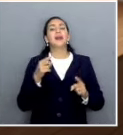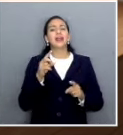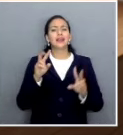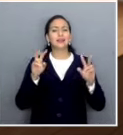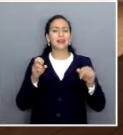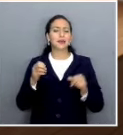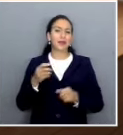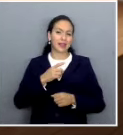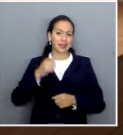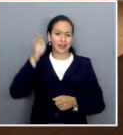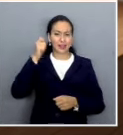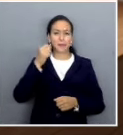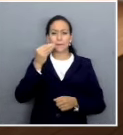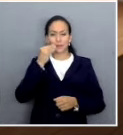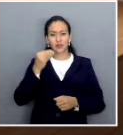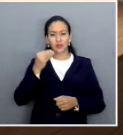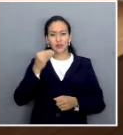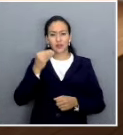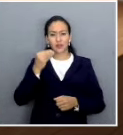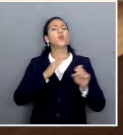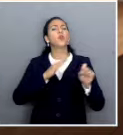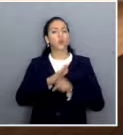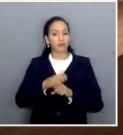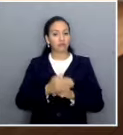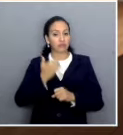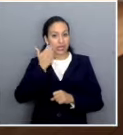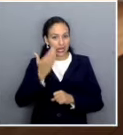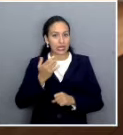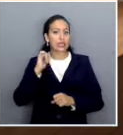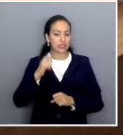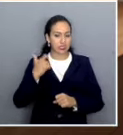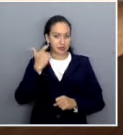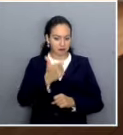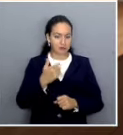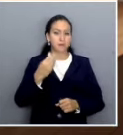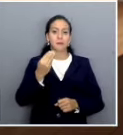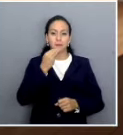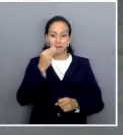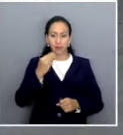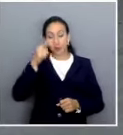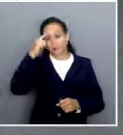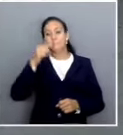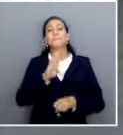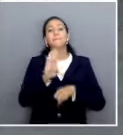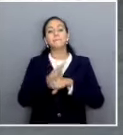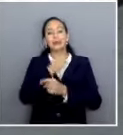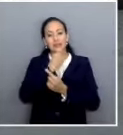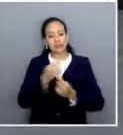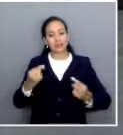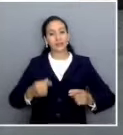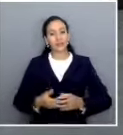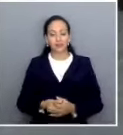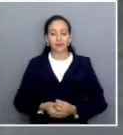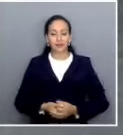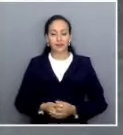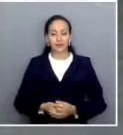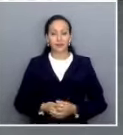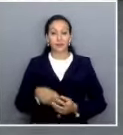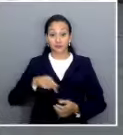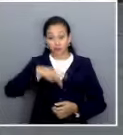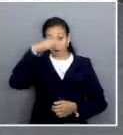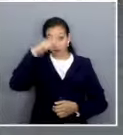propósito garantizar se cumpla con esta obligación en beneficio de las infancias. En México se desconoce